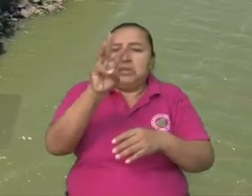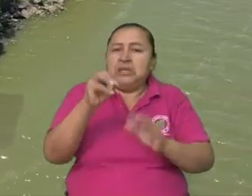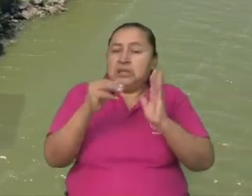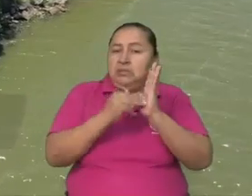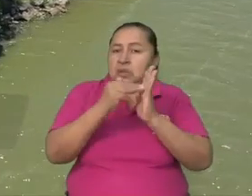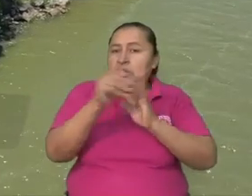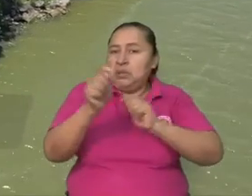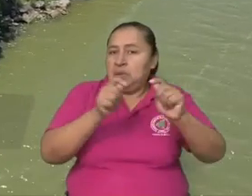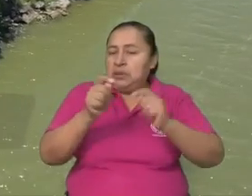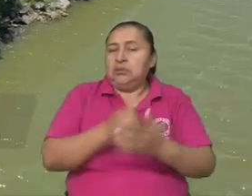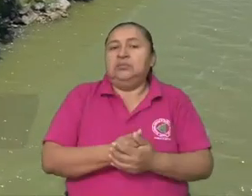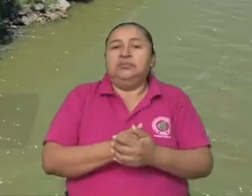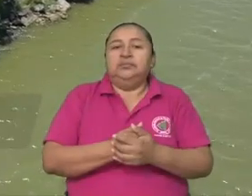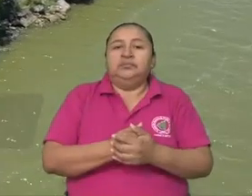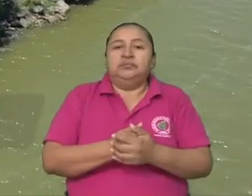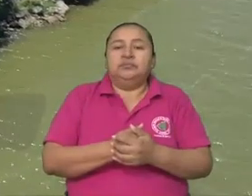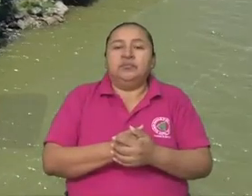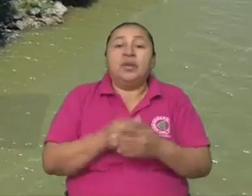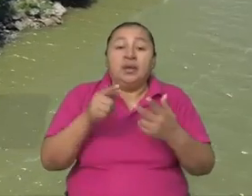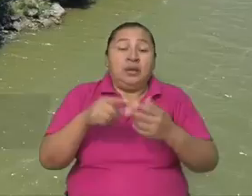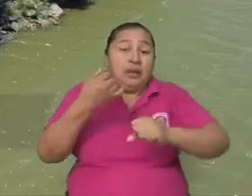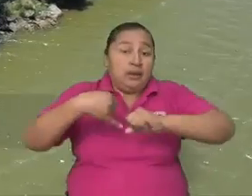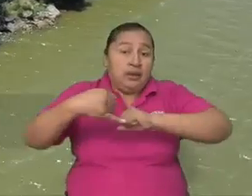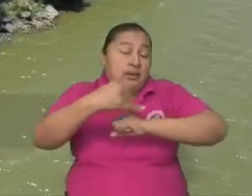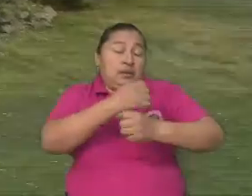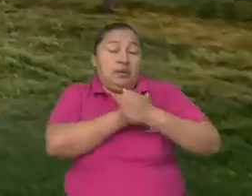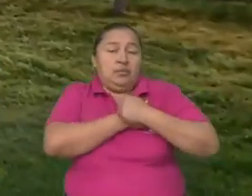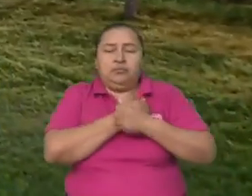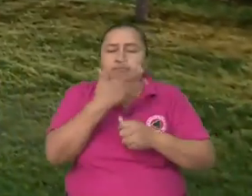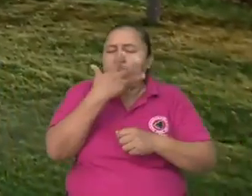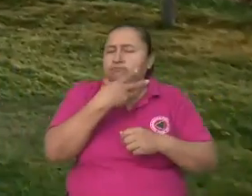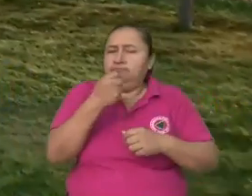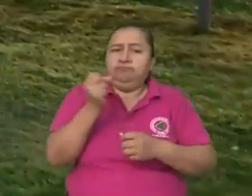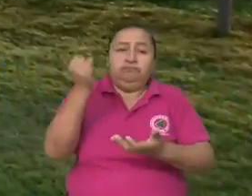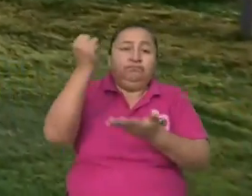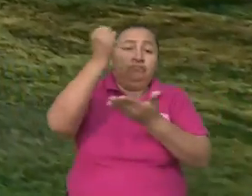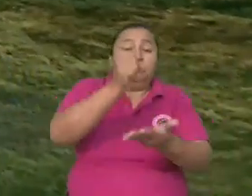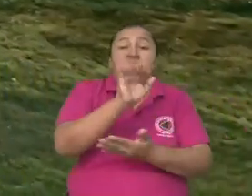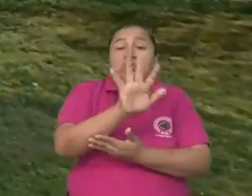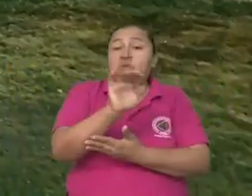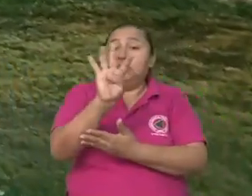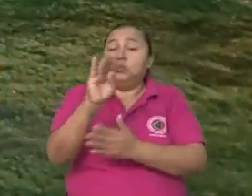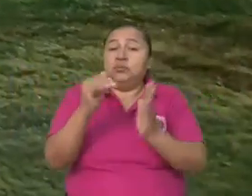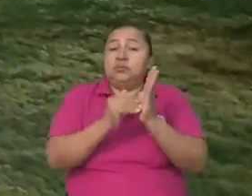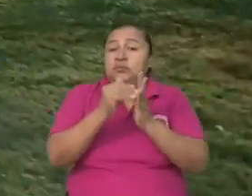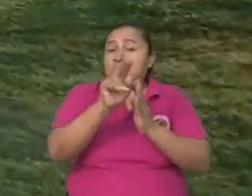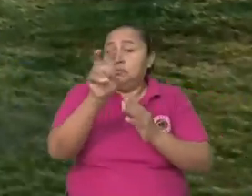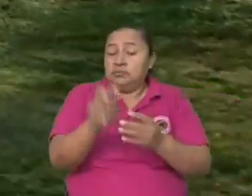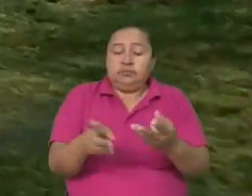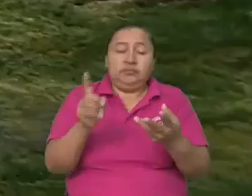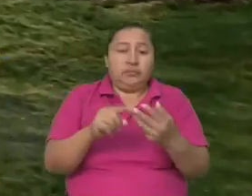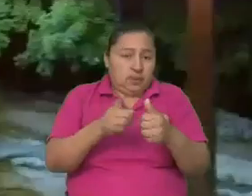dólares. En la Isla del Amor, que es un paraíso, ahí se invirtieron 54 millones de córdobas.